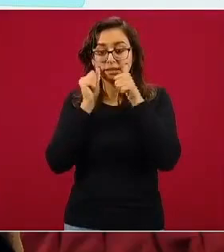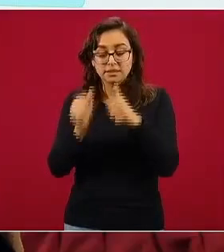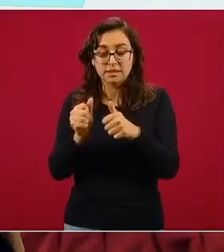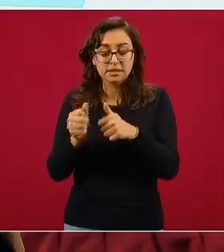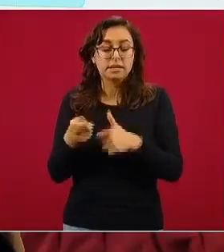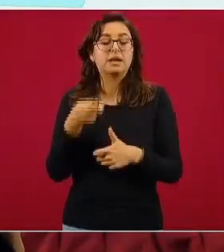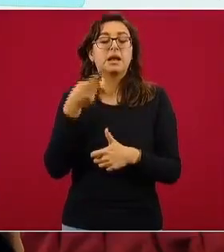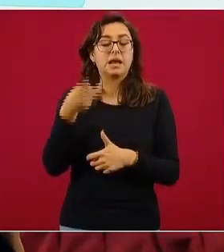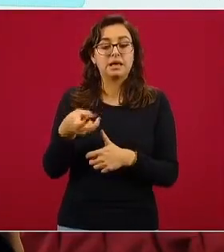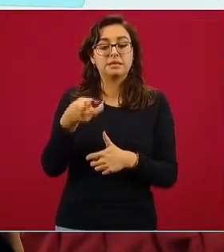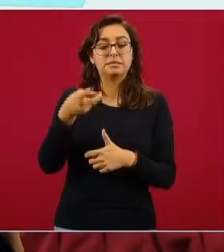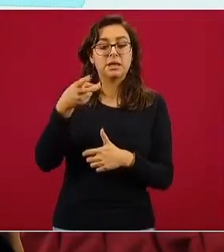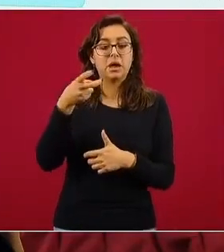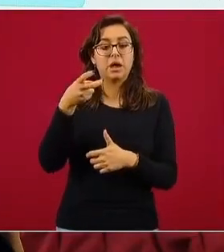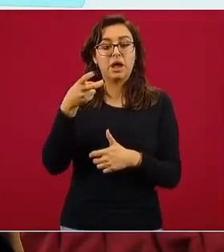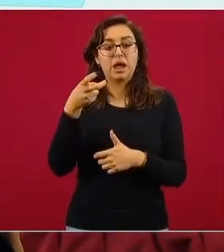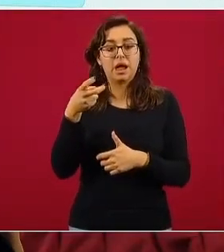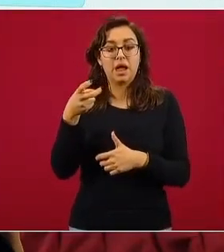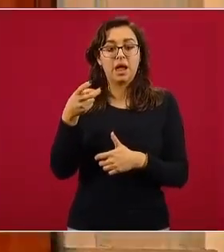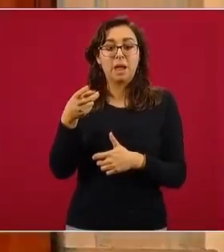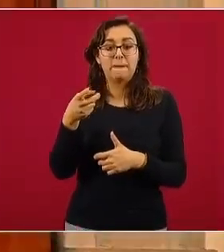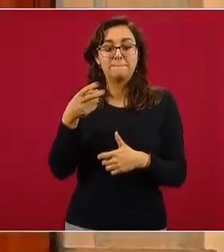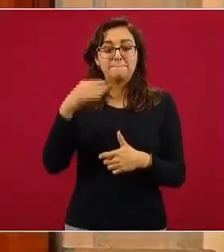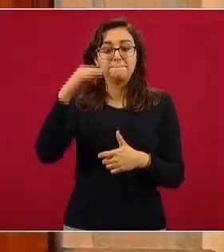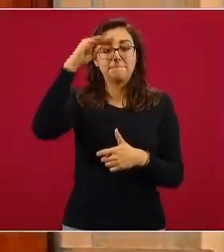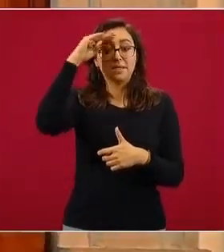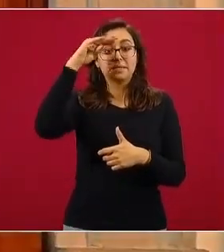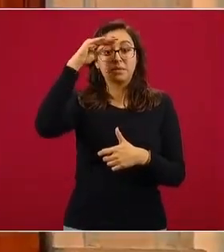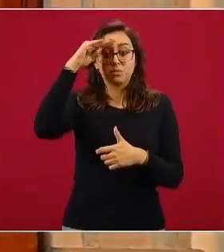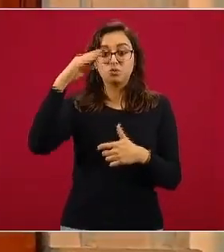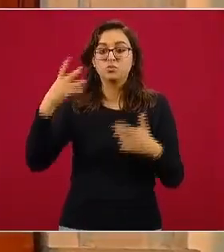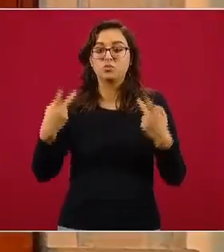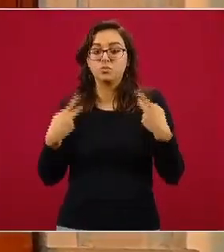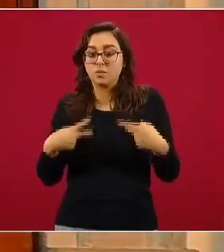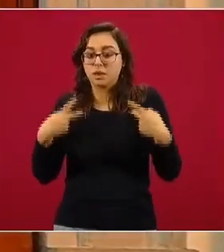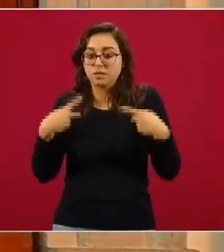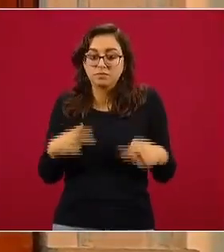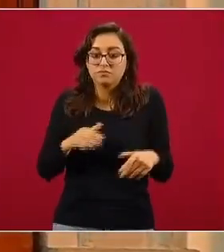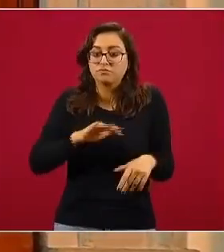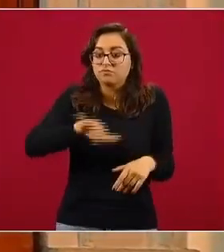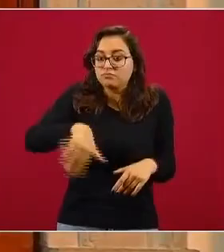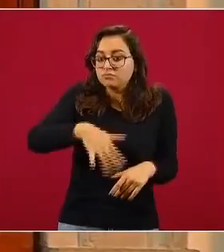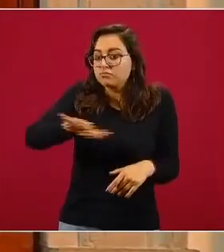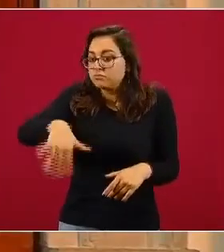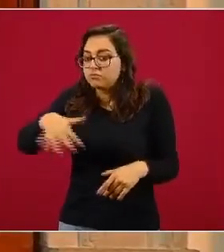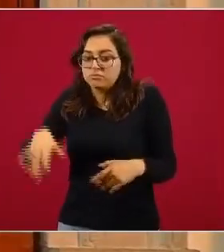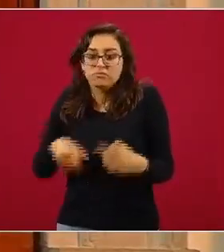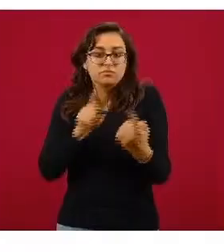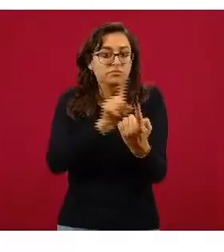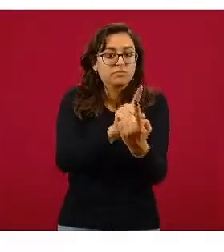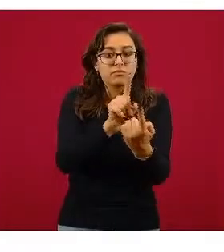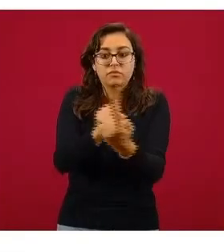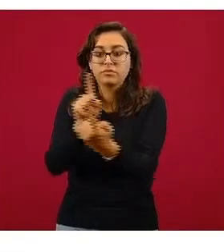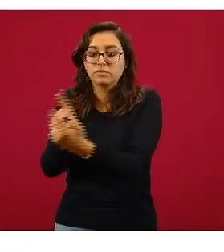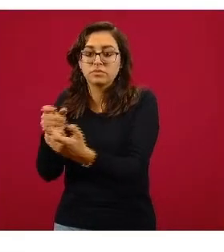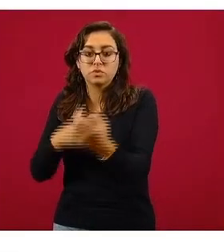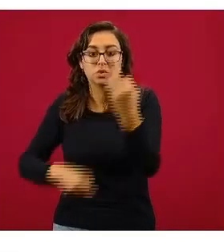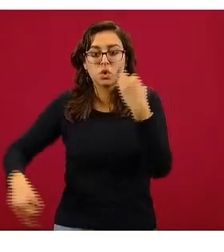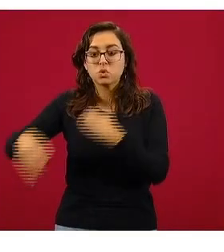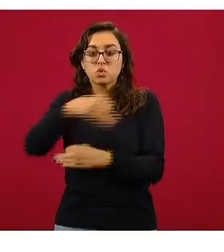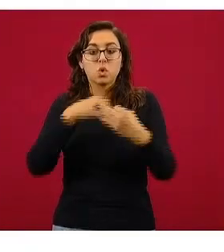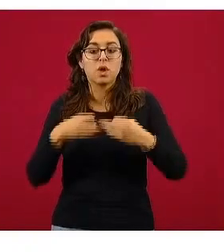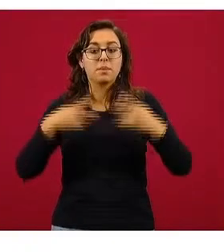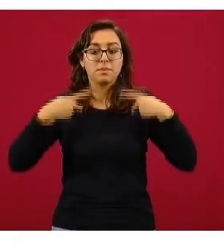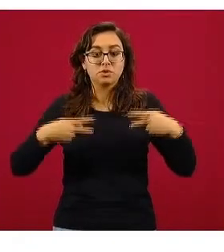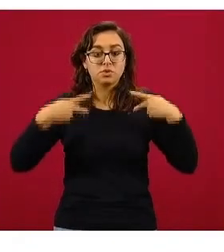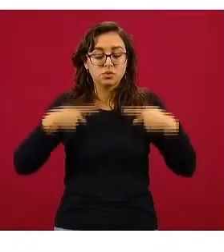es que conforme más nos acerquemos a las personas, conforme más el sector salud en general, con toda la ayuda